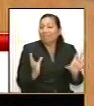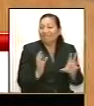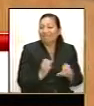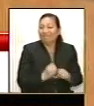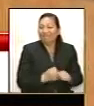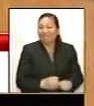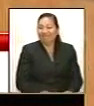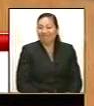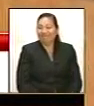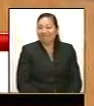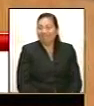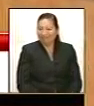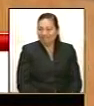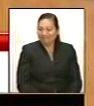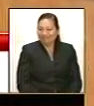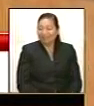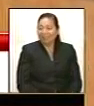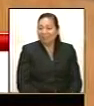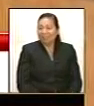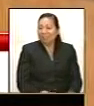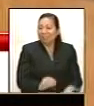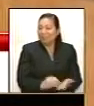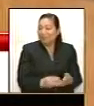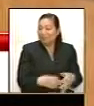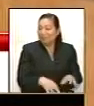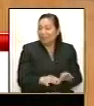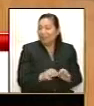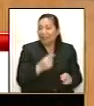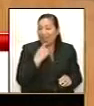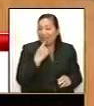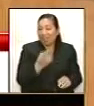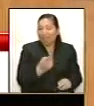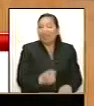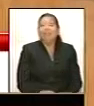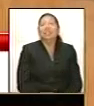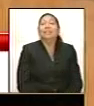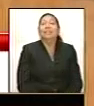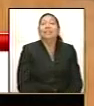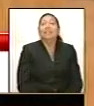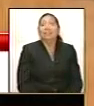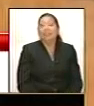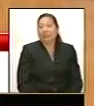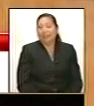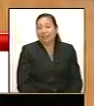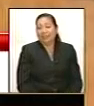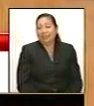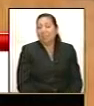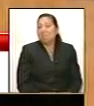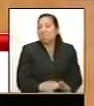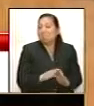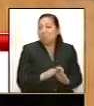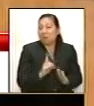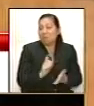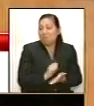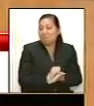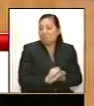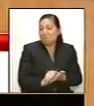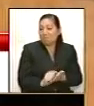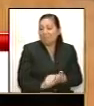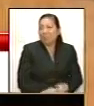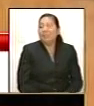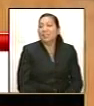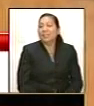de lo que está. Sí. Y eso es además algo importante que anunció la divindad hace poco menos de un mes en una de las mesas de trabajo